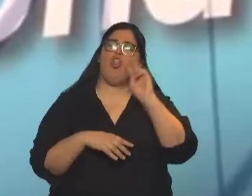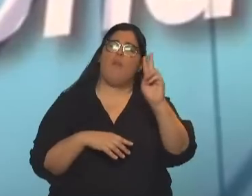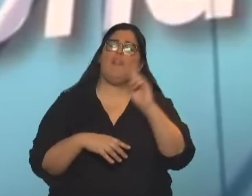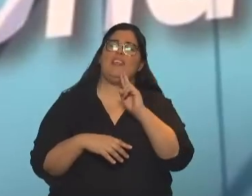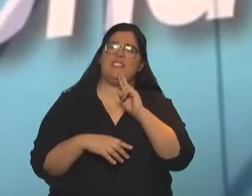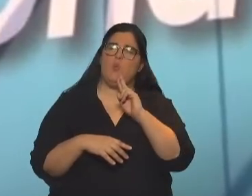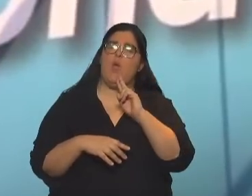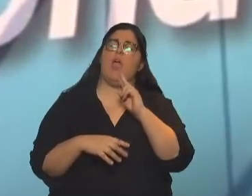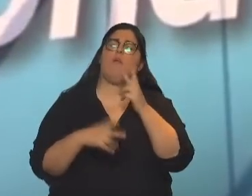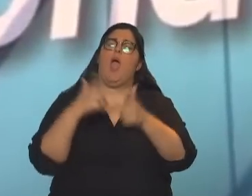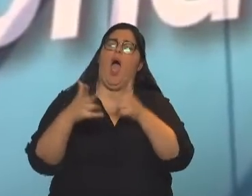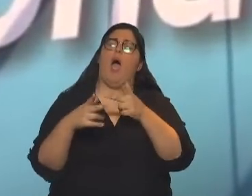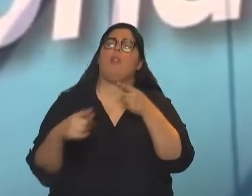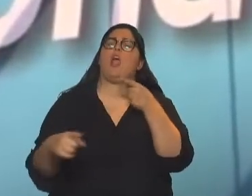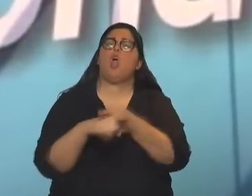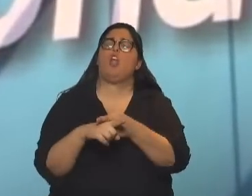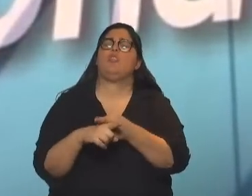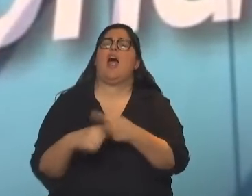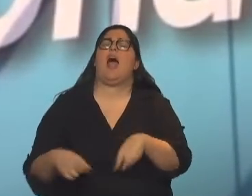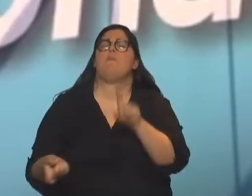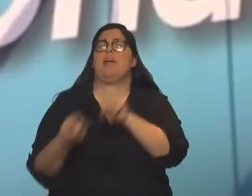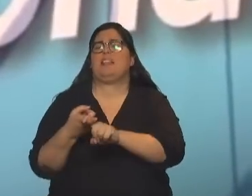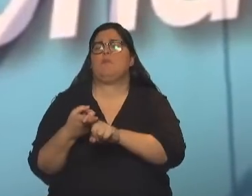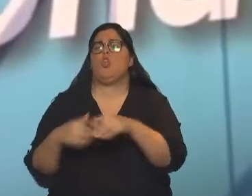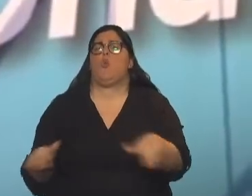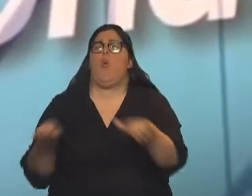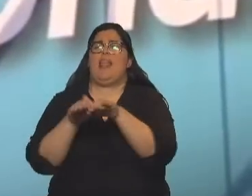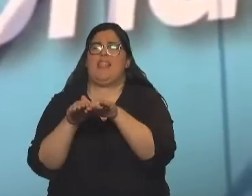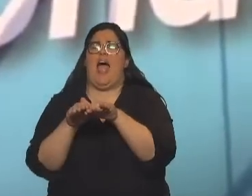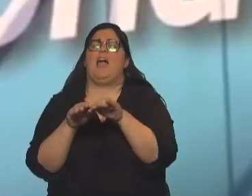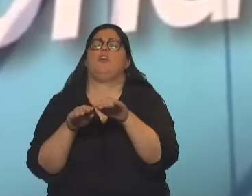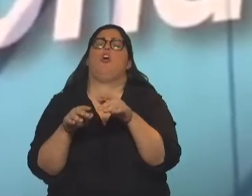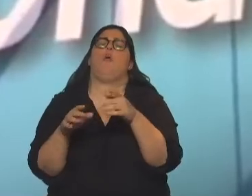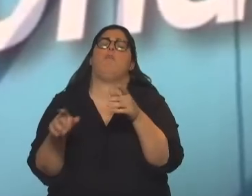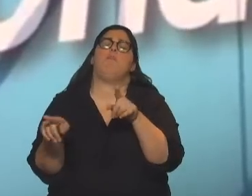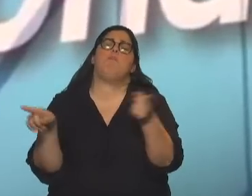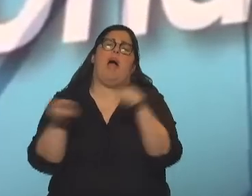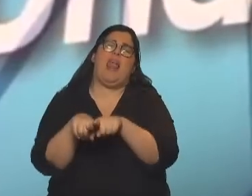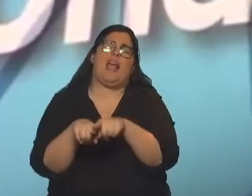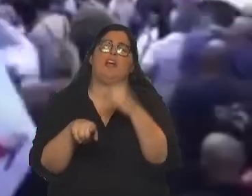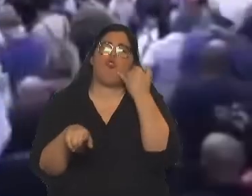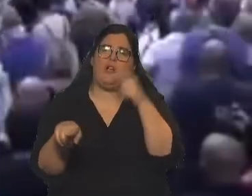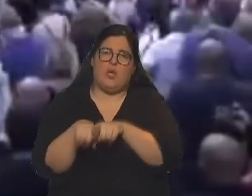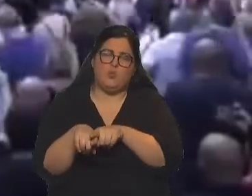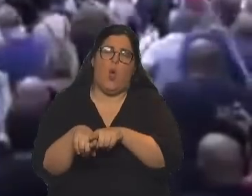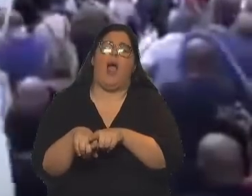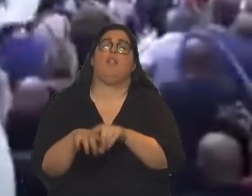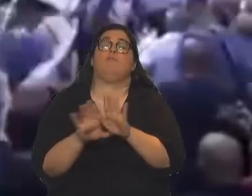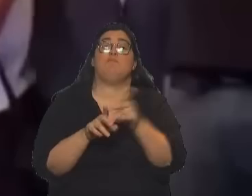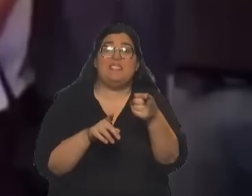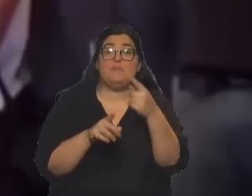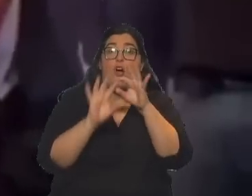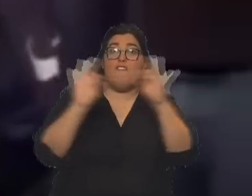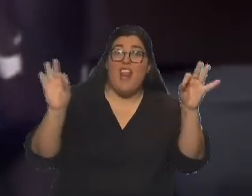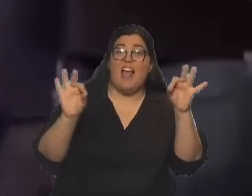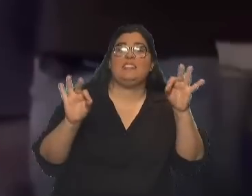para oponerse al matrimonio igualitario y a la adopción de parejas homosexuales. La frase se convirtió en un hit bailable en toda